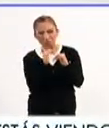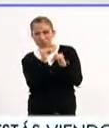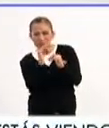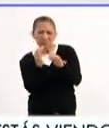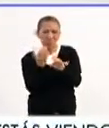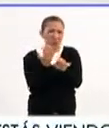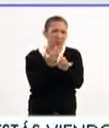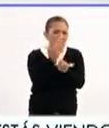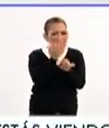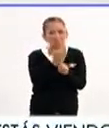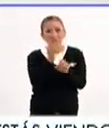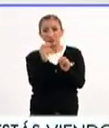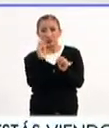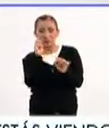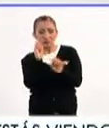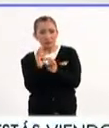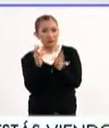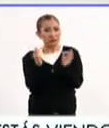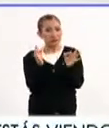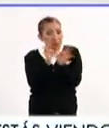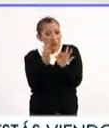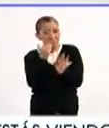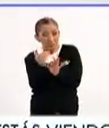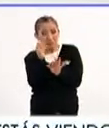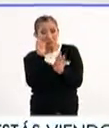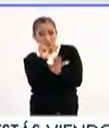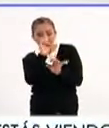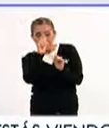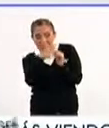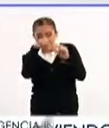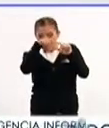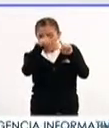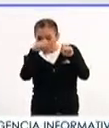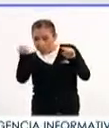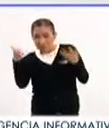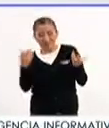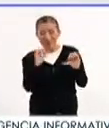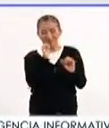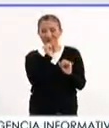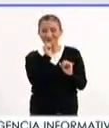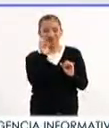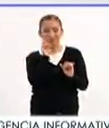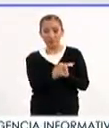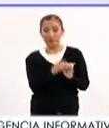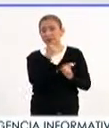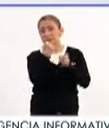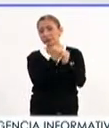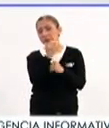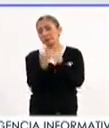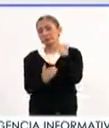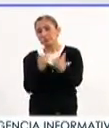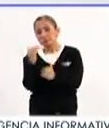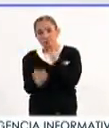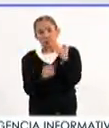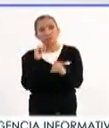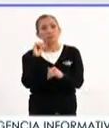limitado. De hecho, no fue posible observar ninguna onda gravitacional. A lo largo de los años se